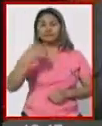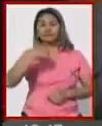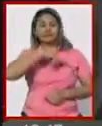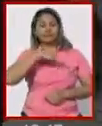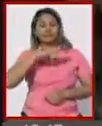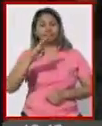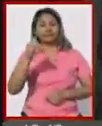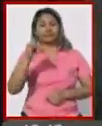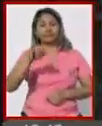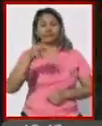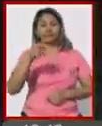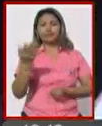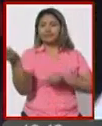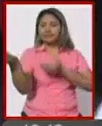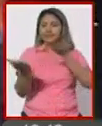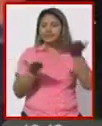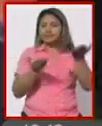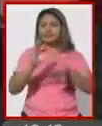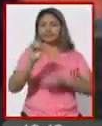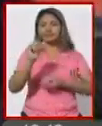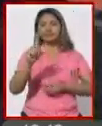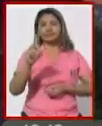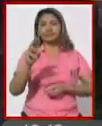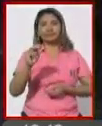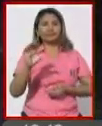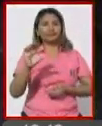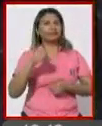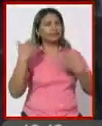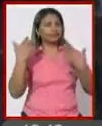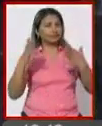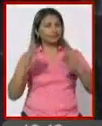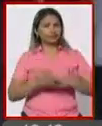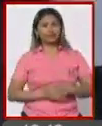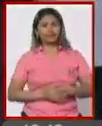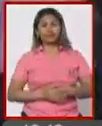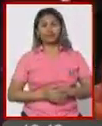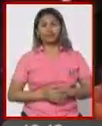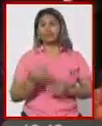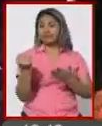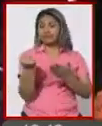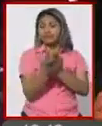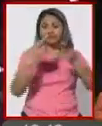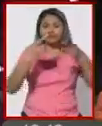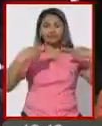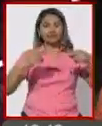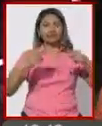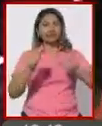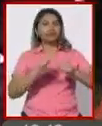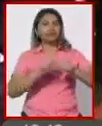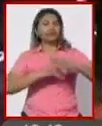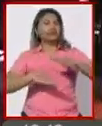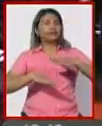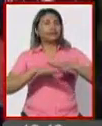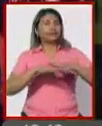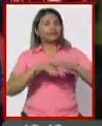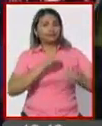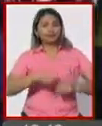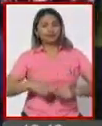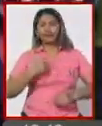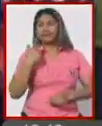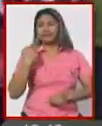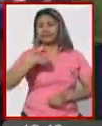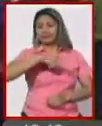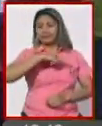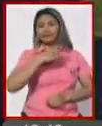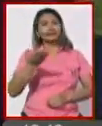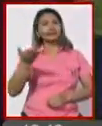Bajío, también prestamos servicios a este barrio Calama. También prestamos servicios. Esta, la nueva ramada, el subalcalde nos dio prioridad a nosotros porque nosotros